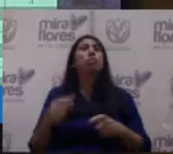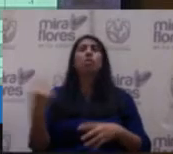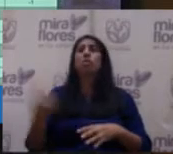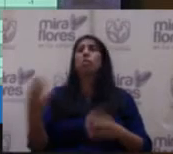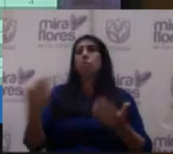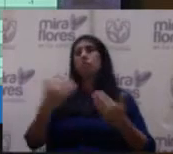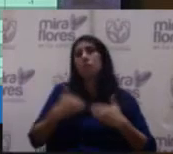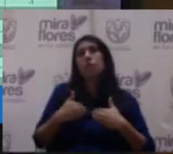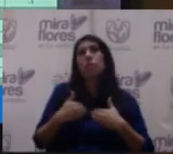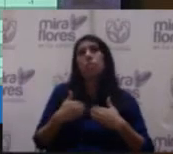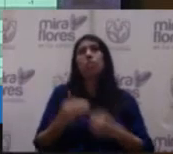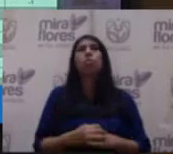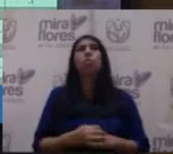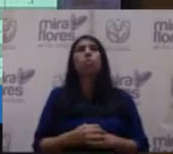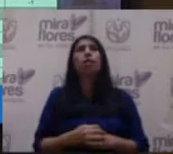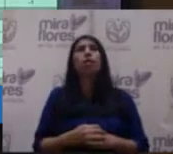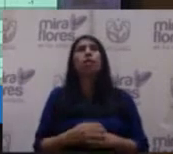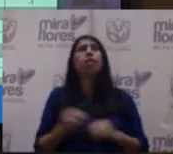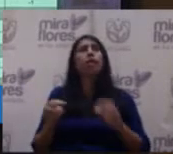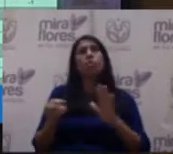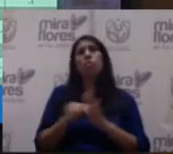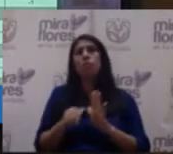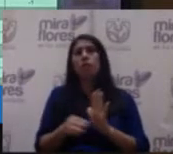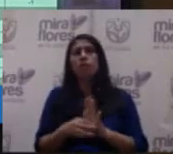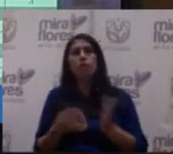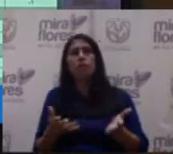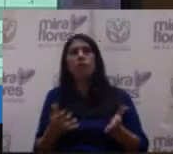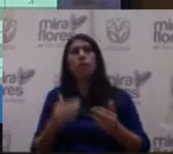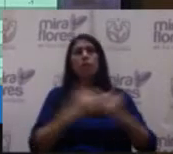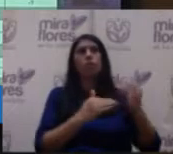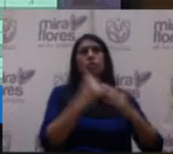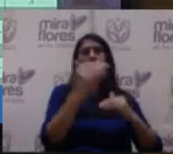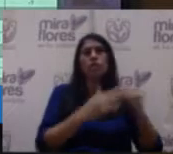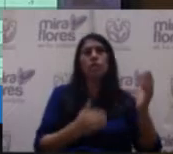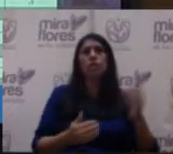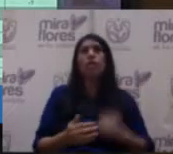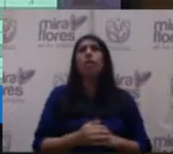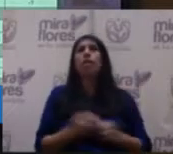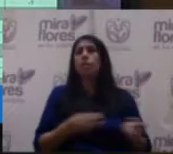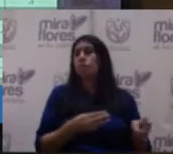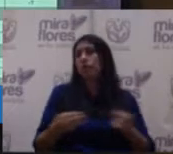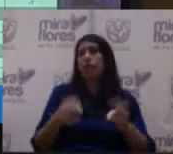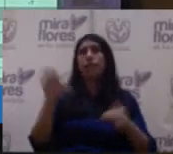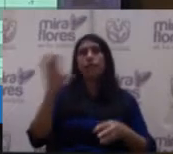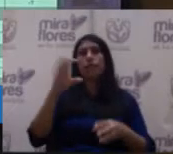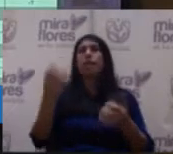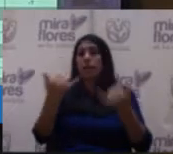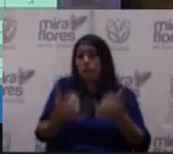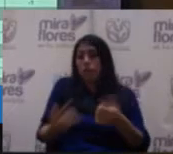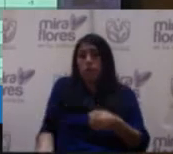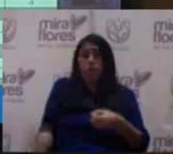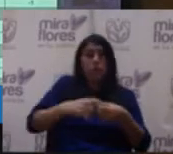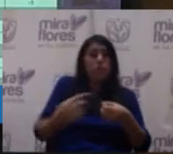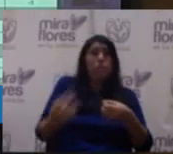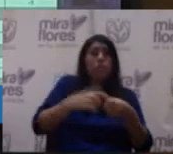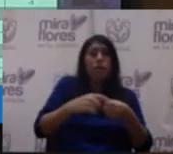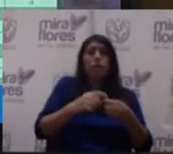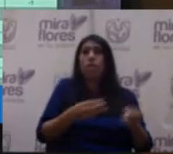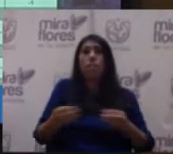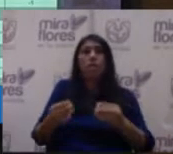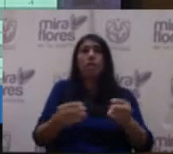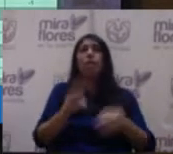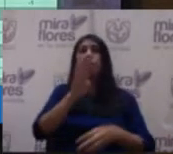simplemente para las modalidades o construcciones en lo que es modalidad C, ahora se han incrementado para lo que son modalidades